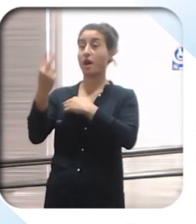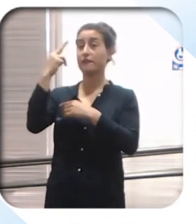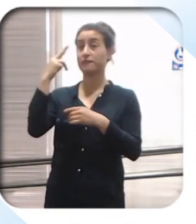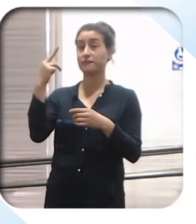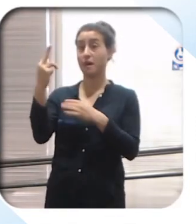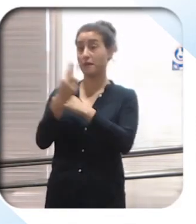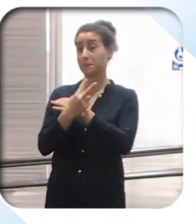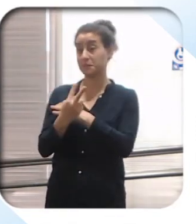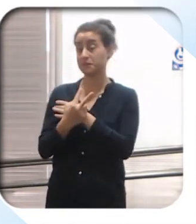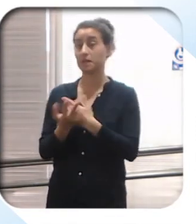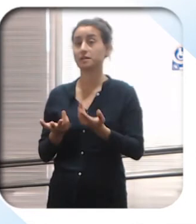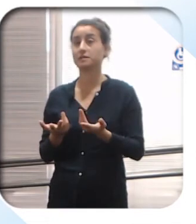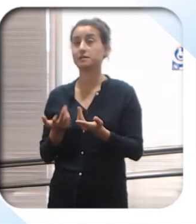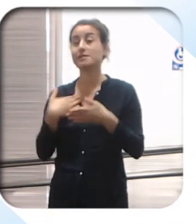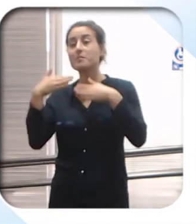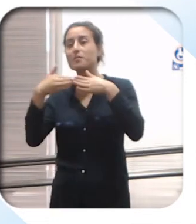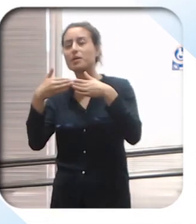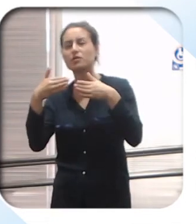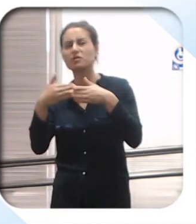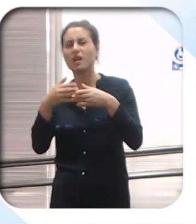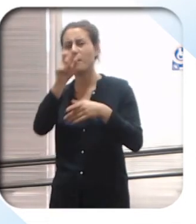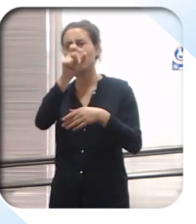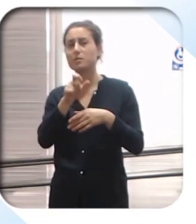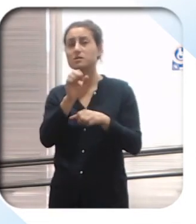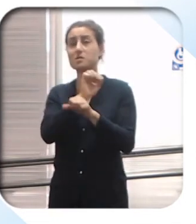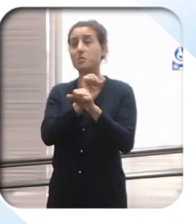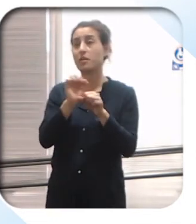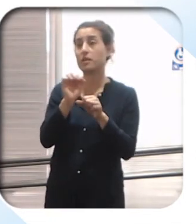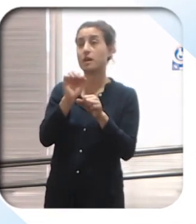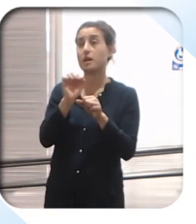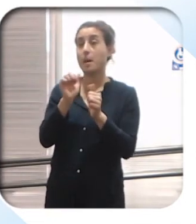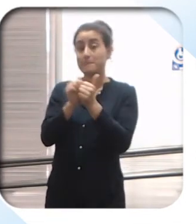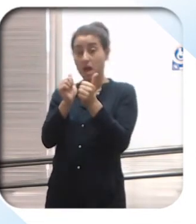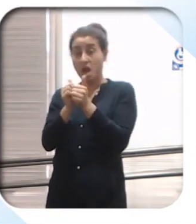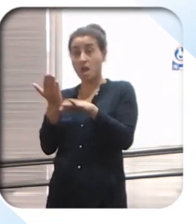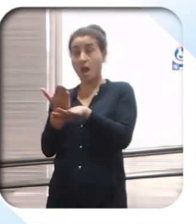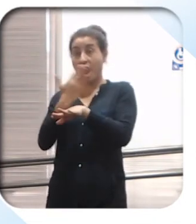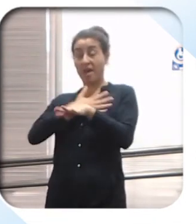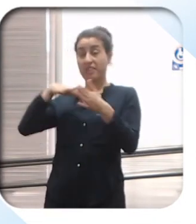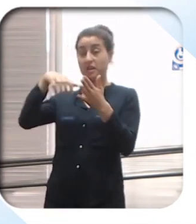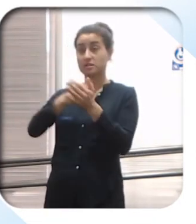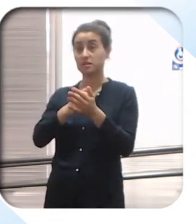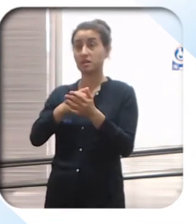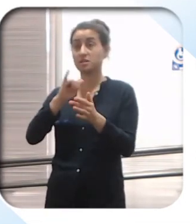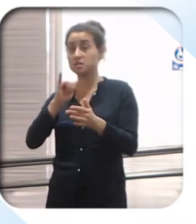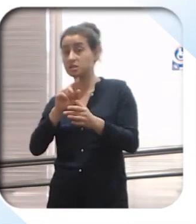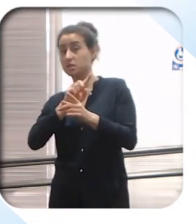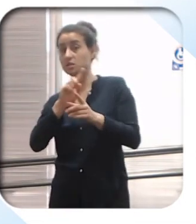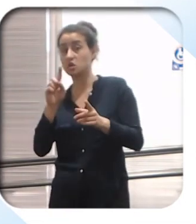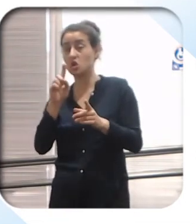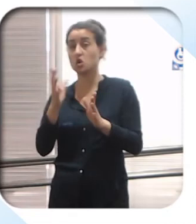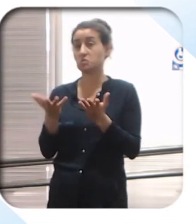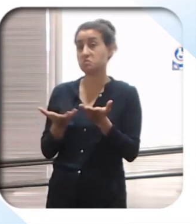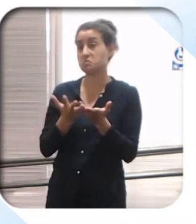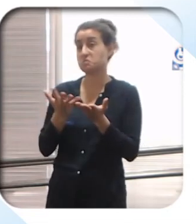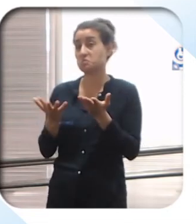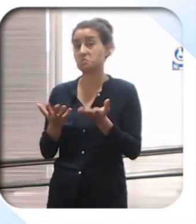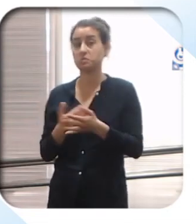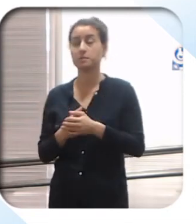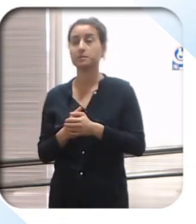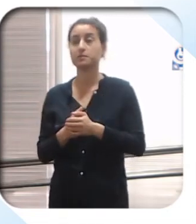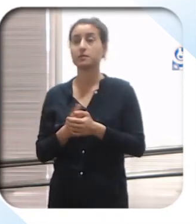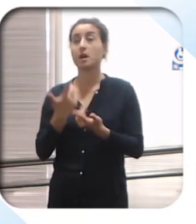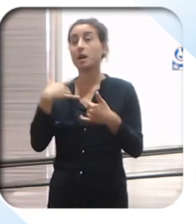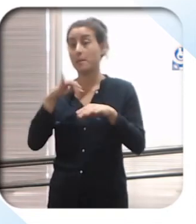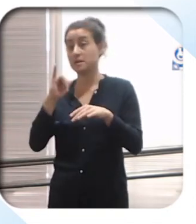venido, preguntarle porque la persona podía o no tener pareja, ¿tá? Si es que no aparece ahí, no quiere decir que no aparezca en el hospital y no